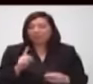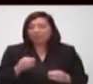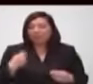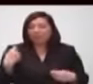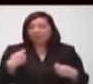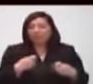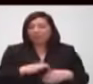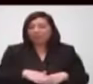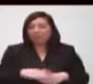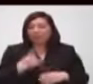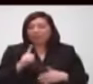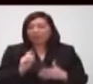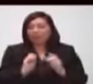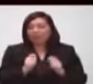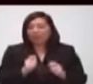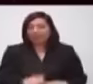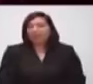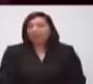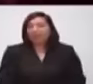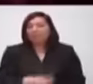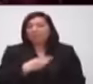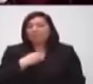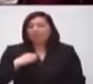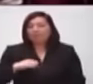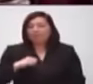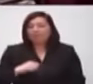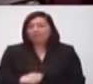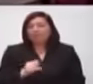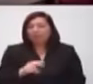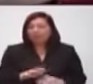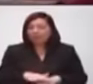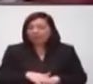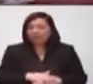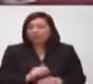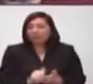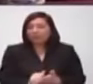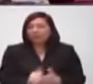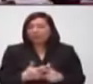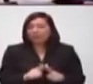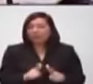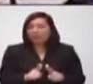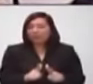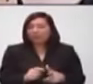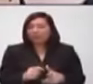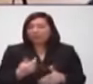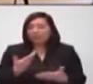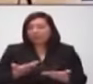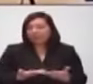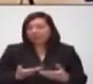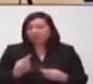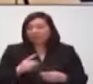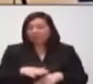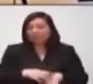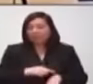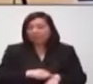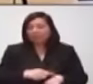aportes al fideicomiso para que el concedente, en este caso la municipalidad, inicie la gestión de las liberaciones de los terrenos afectados por el